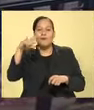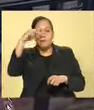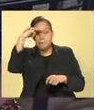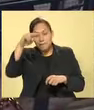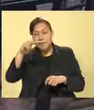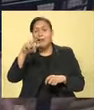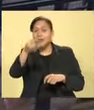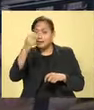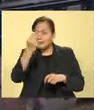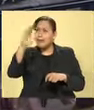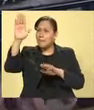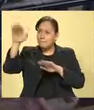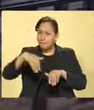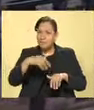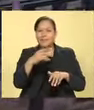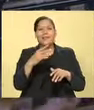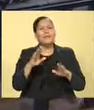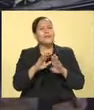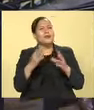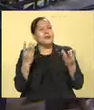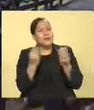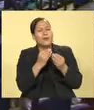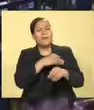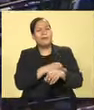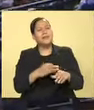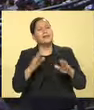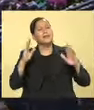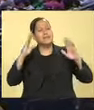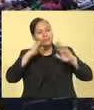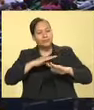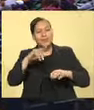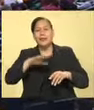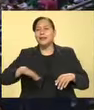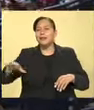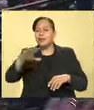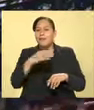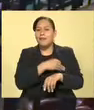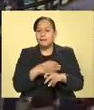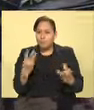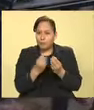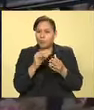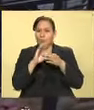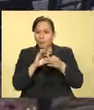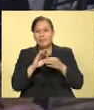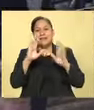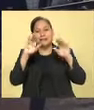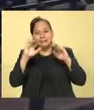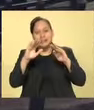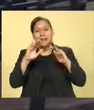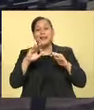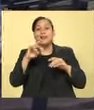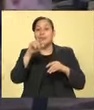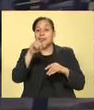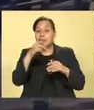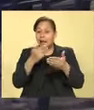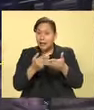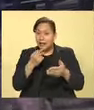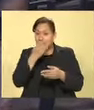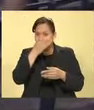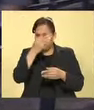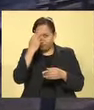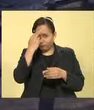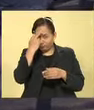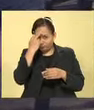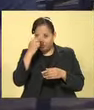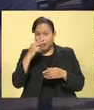México. Tienen que venir y pasarla muy bien con toda su familia, porque el ambiente es familiar. Yo me despido de ustedes, no sin antes